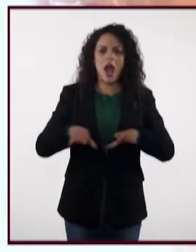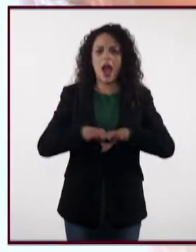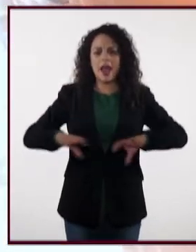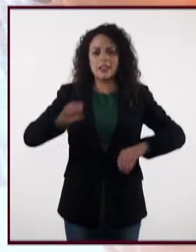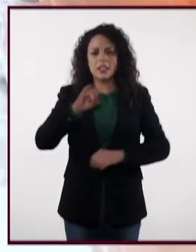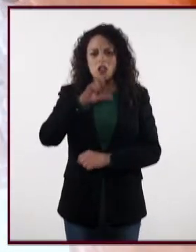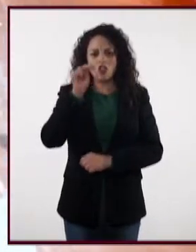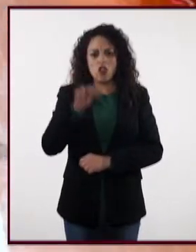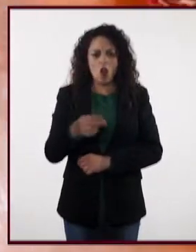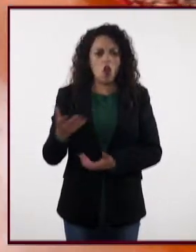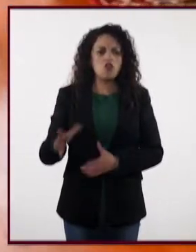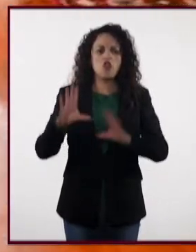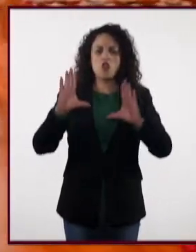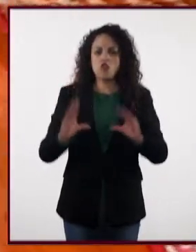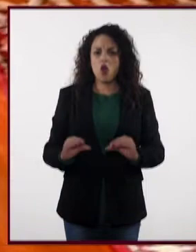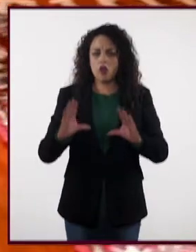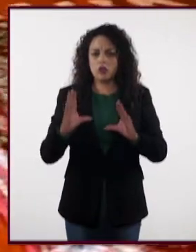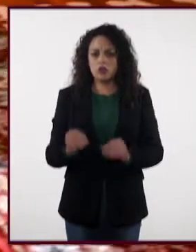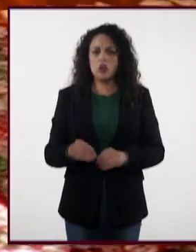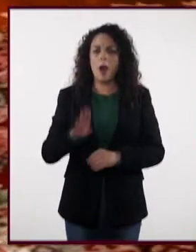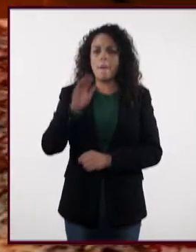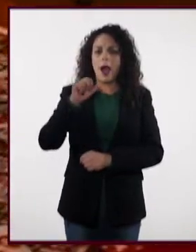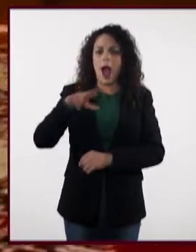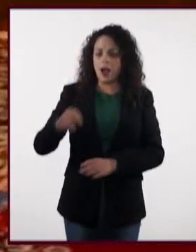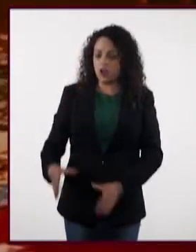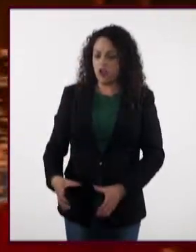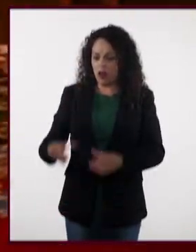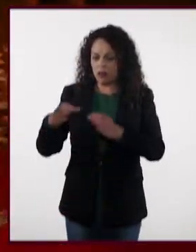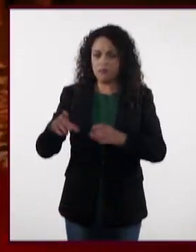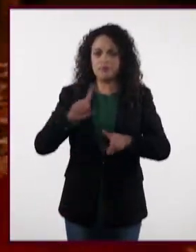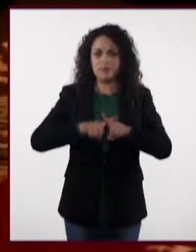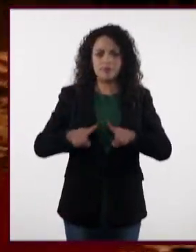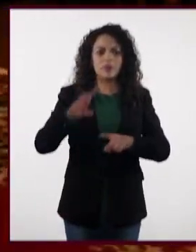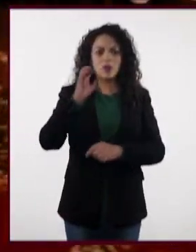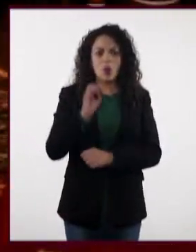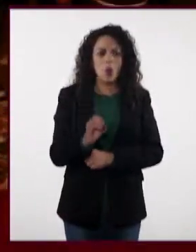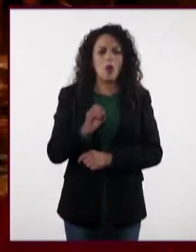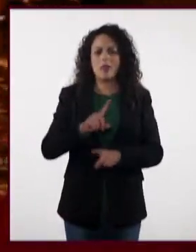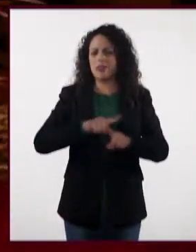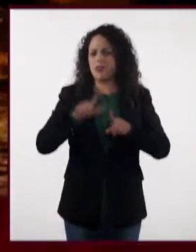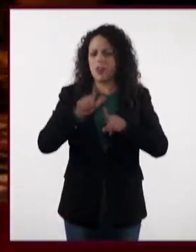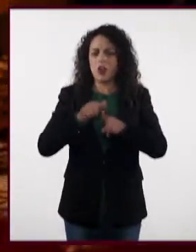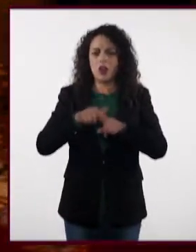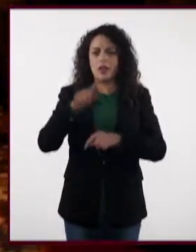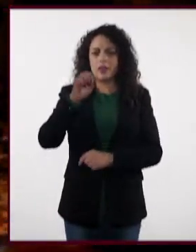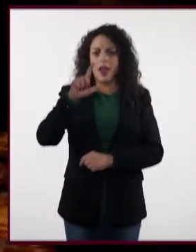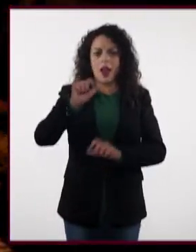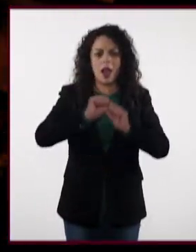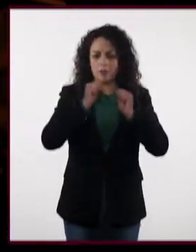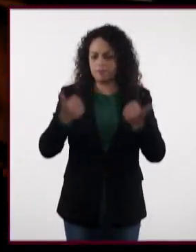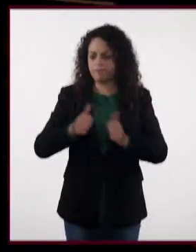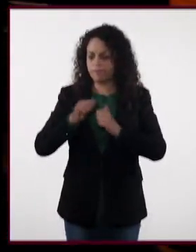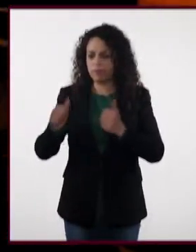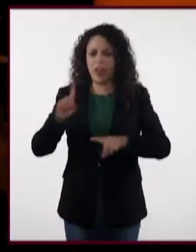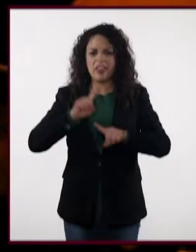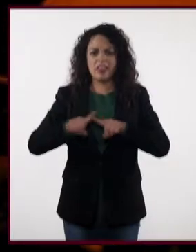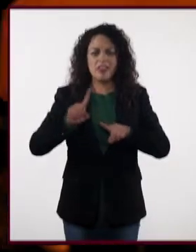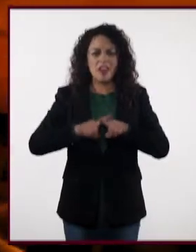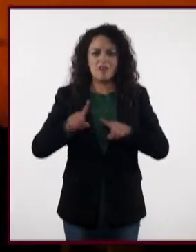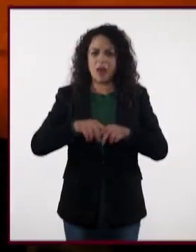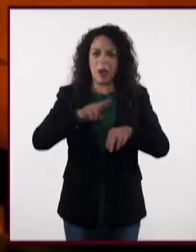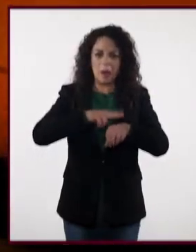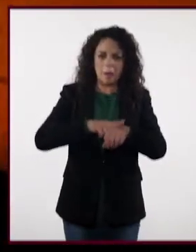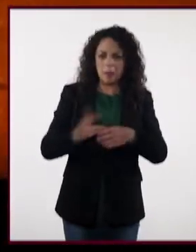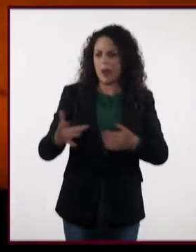asientos, colchones, taburetes, bancos, cubiertos de telas de todos los colores, patrones y texturas. También